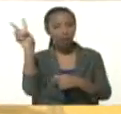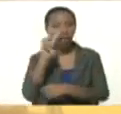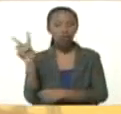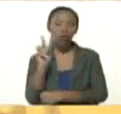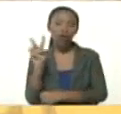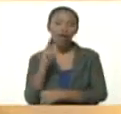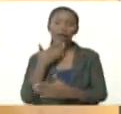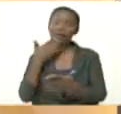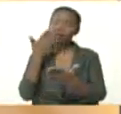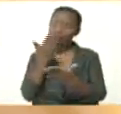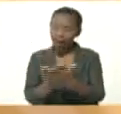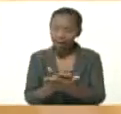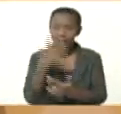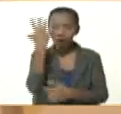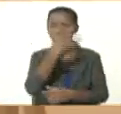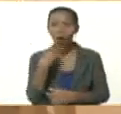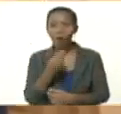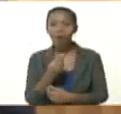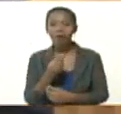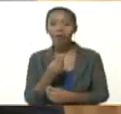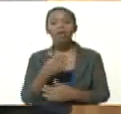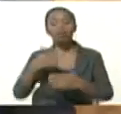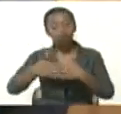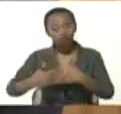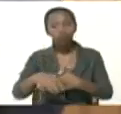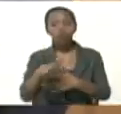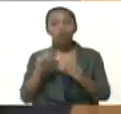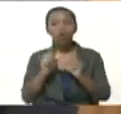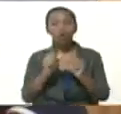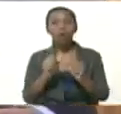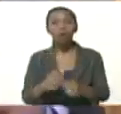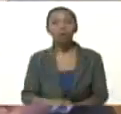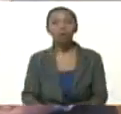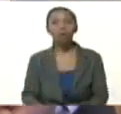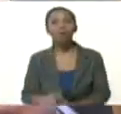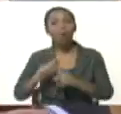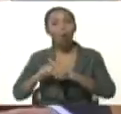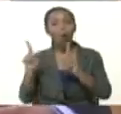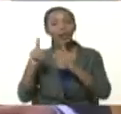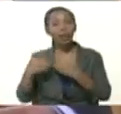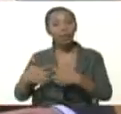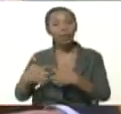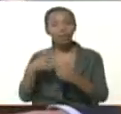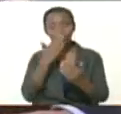Les agradezco, jóvenes. Sigan adelante. Por aquí tenemos ahora a Tresor.